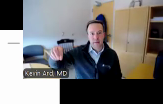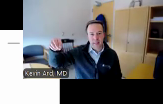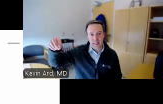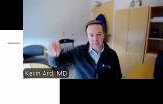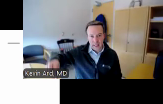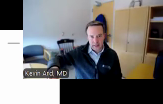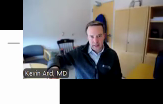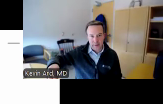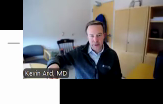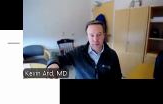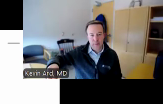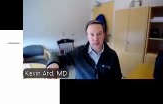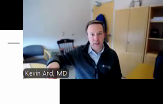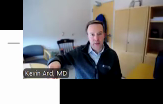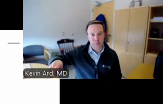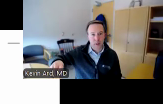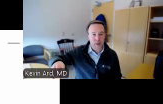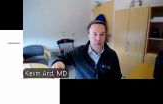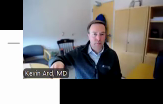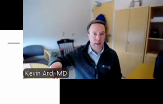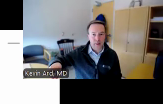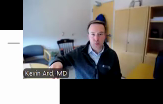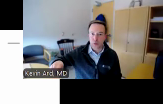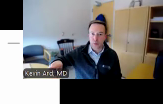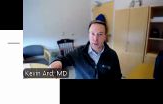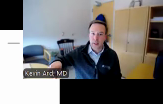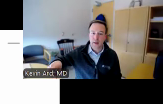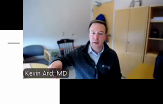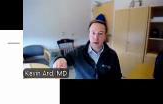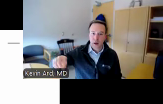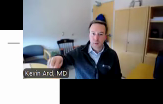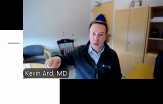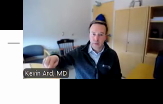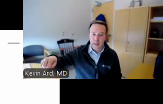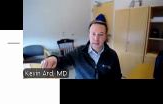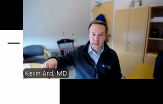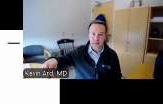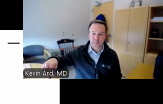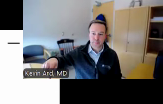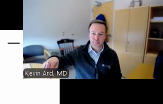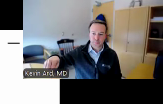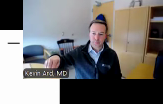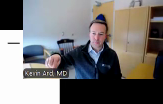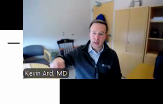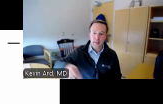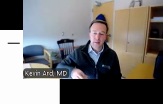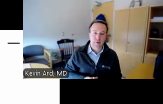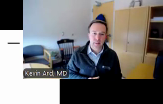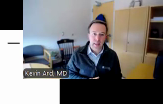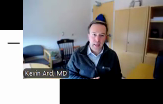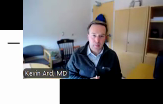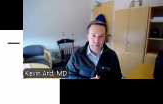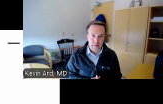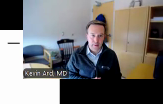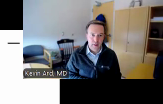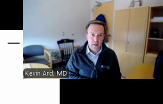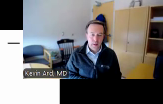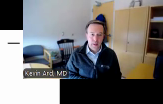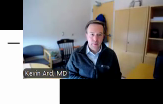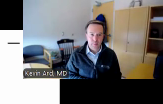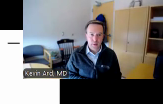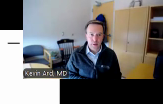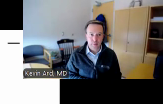proporcionan, pueden ser una dosis cuando se tiene que dar, es decir, que el cabotegravir no necesariamente se tiene que dar